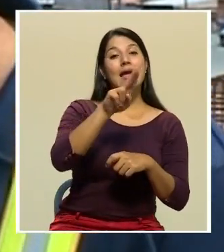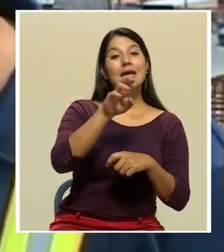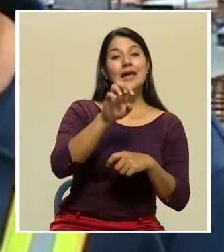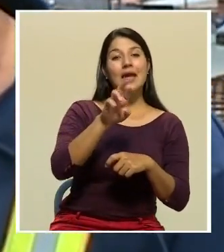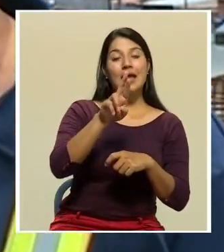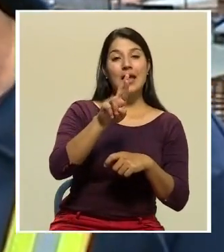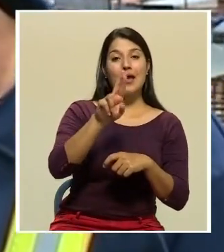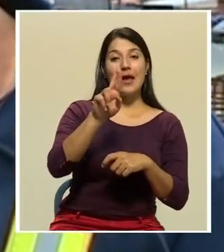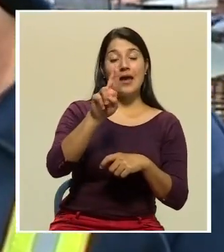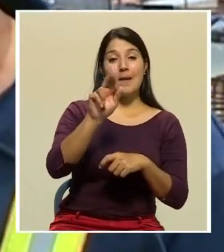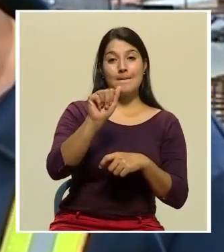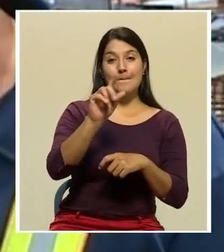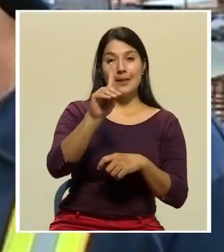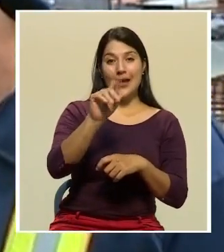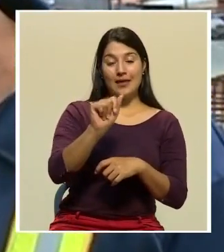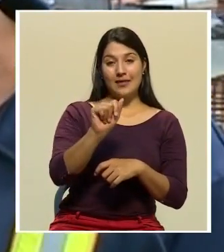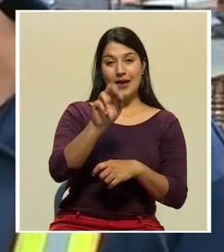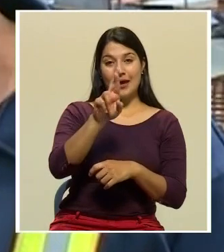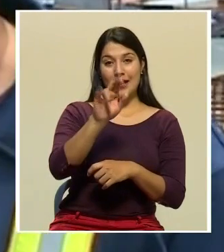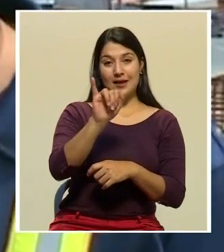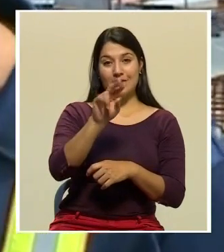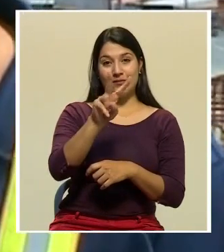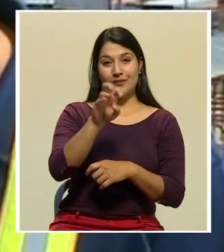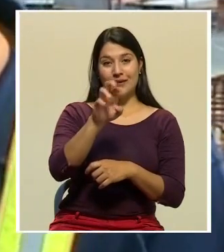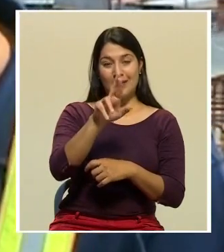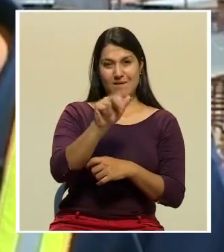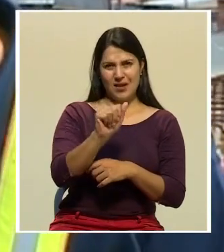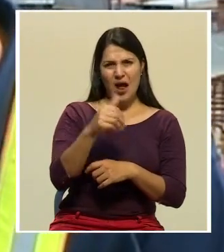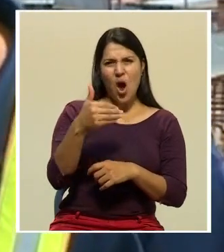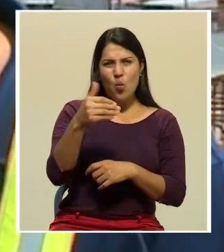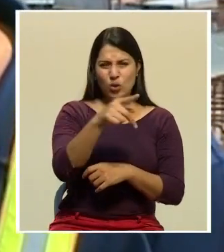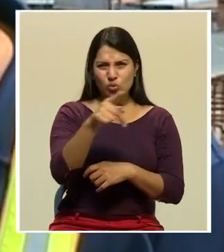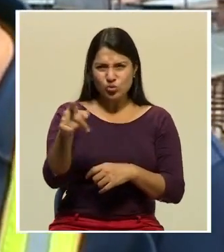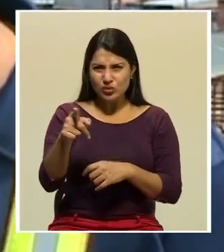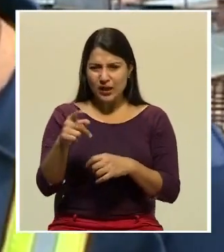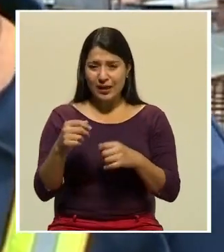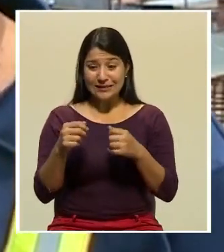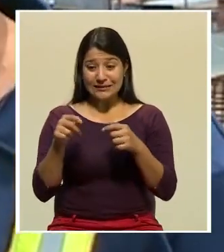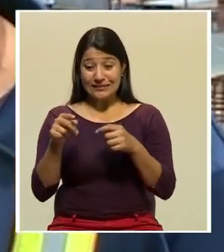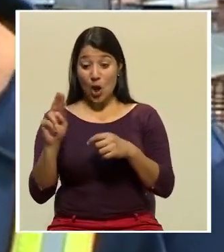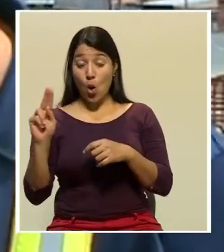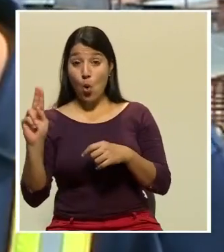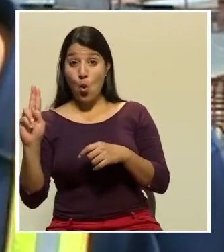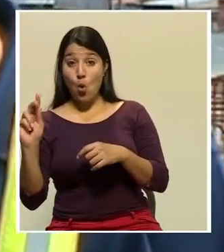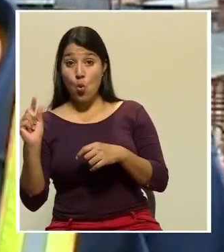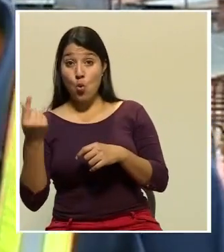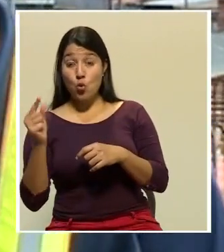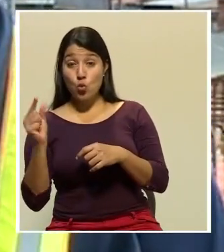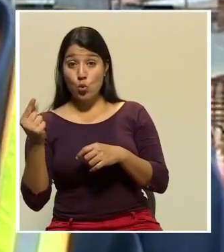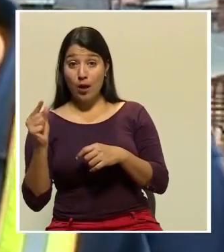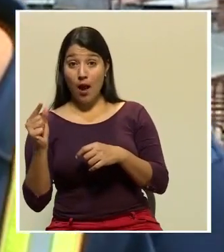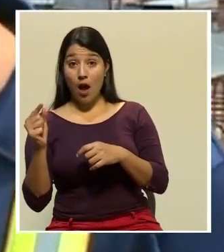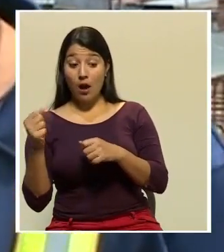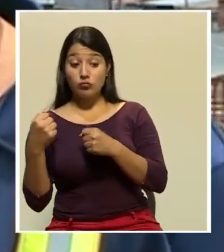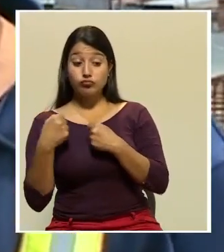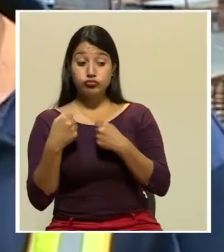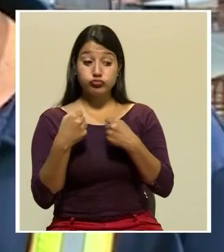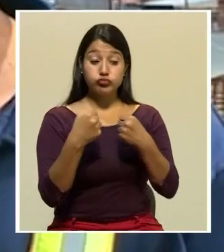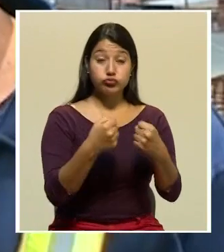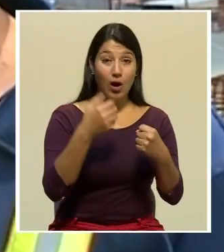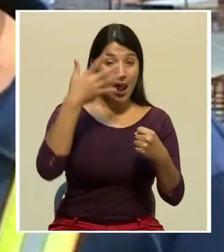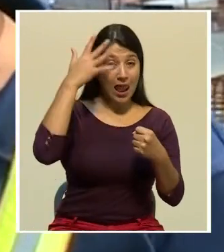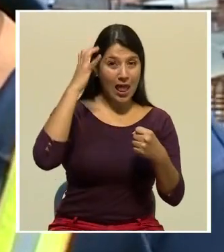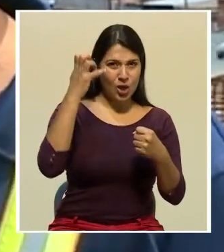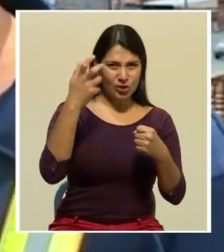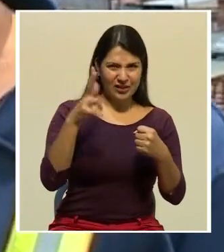ubiquen. Ese paso que cuando vemos de La Uruca hacia León 13 cruzamos haciendo